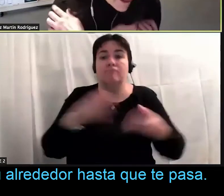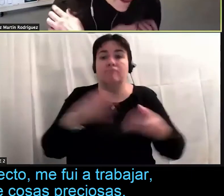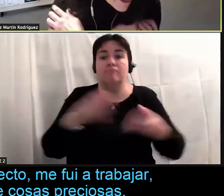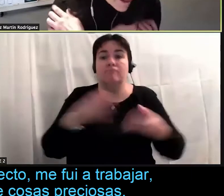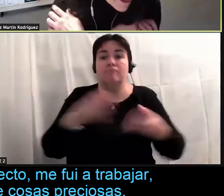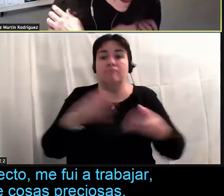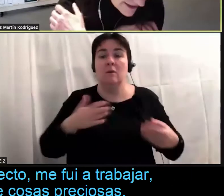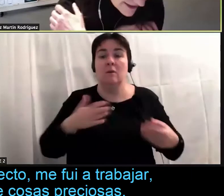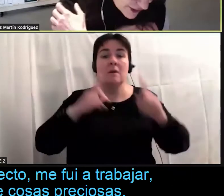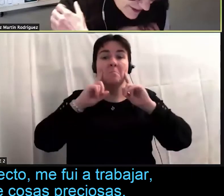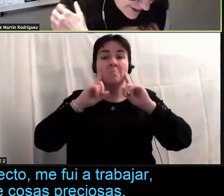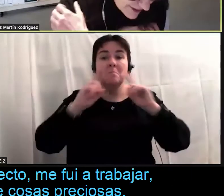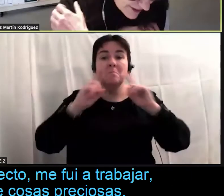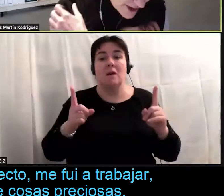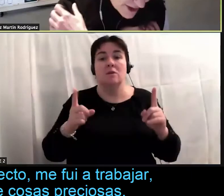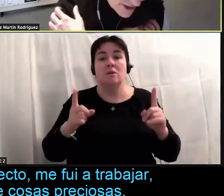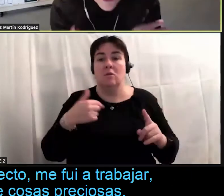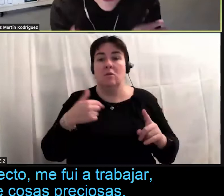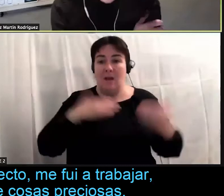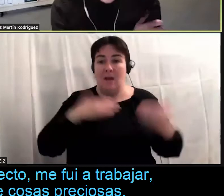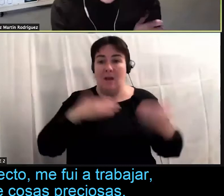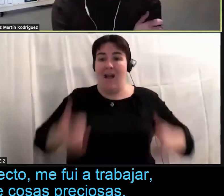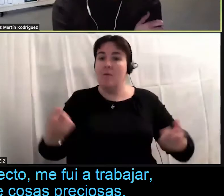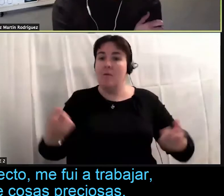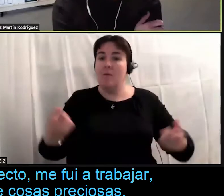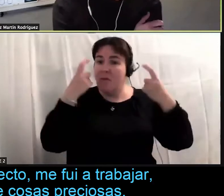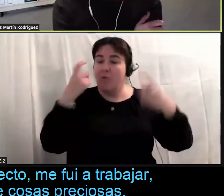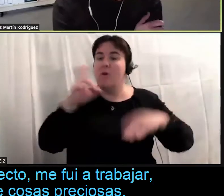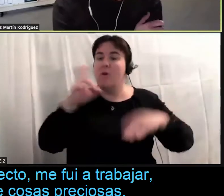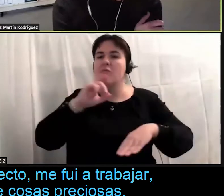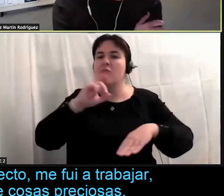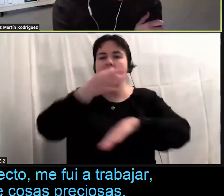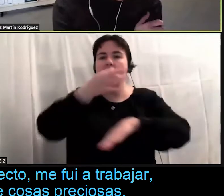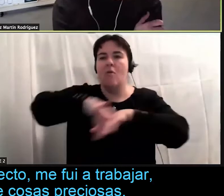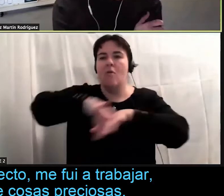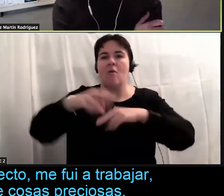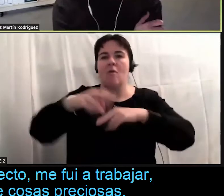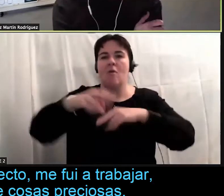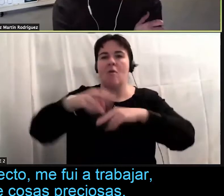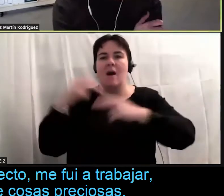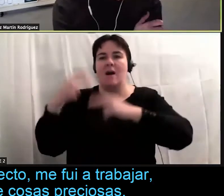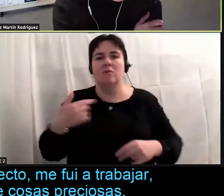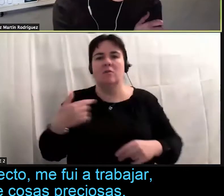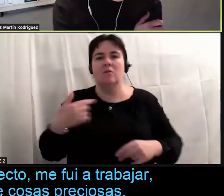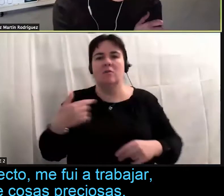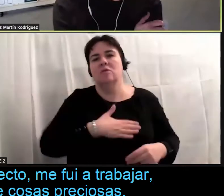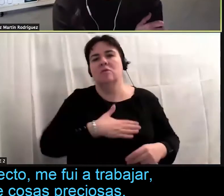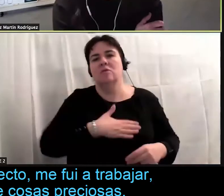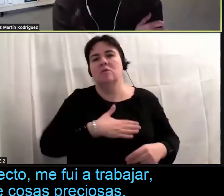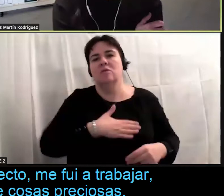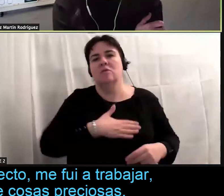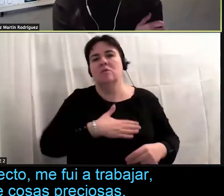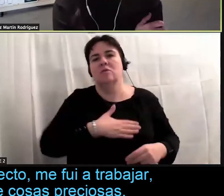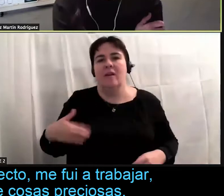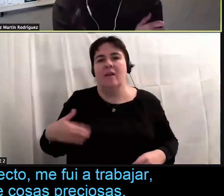yo me educaron como arquitecto, yo quería ser Ren Koolhaas, es que como todos los estudiantes de arquitectura cuando acabas, ¿no? Y me fui a